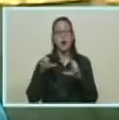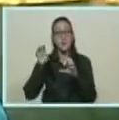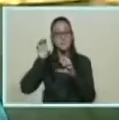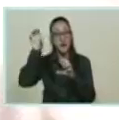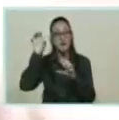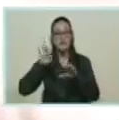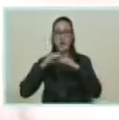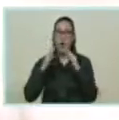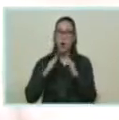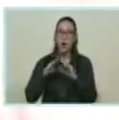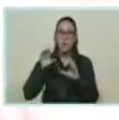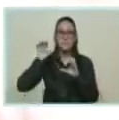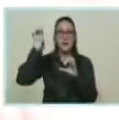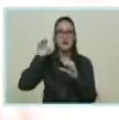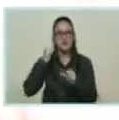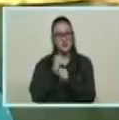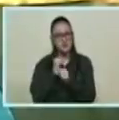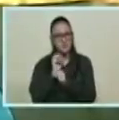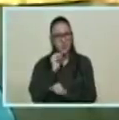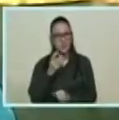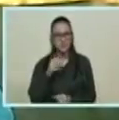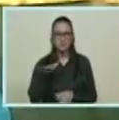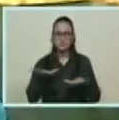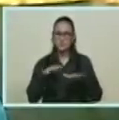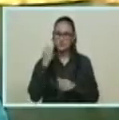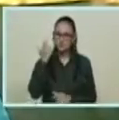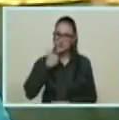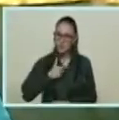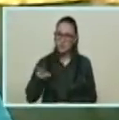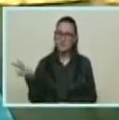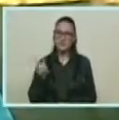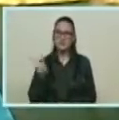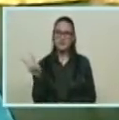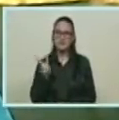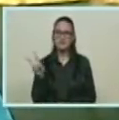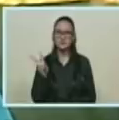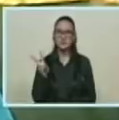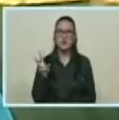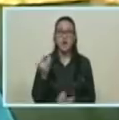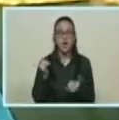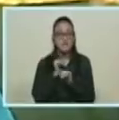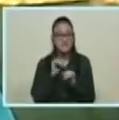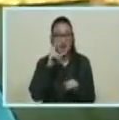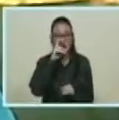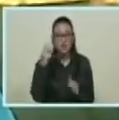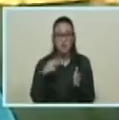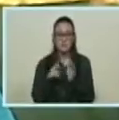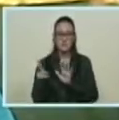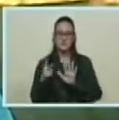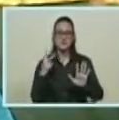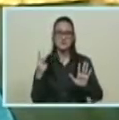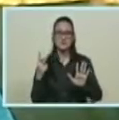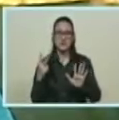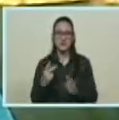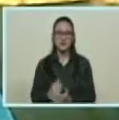la Patria, nació Chamba Juvenil, nació el movimiento Somos Venezuela, y estamos terminando el año 2017